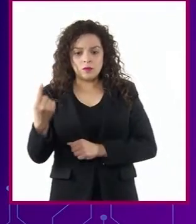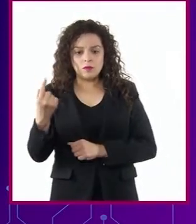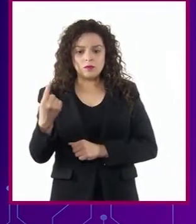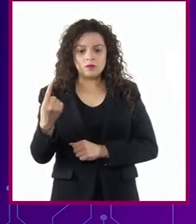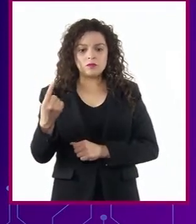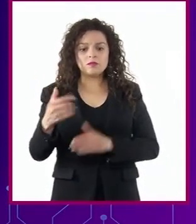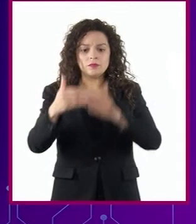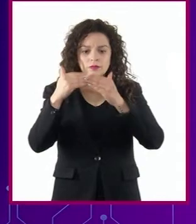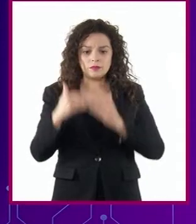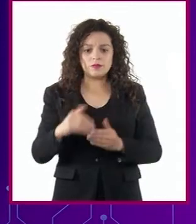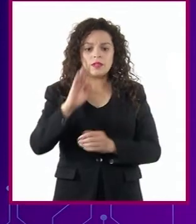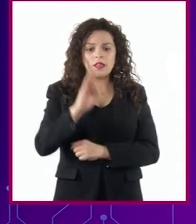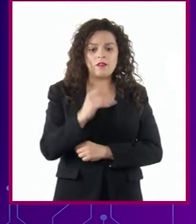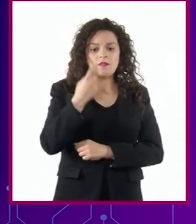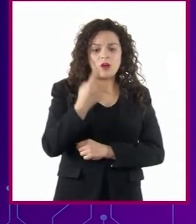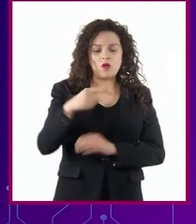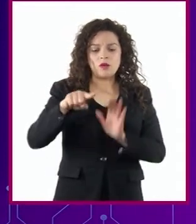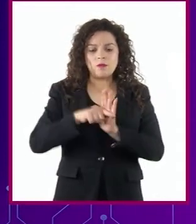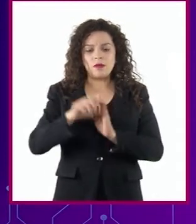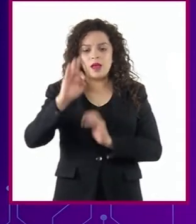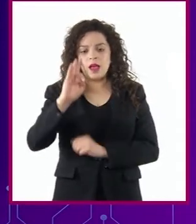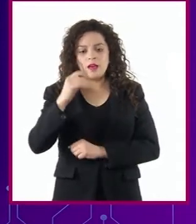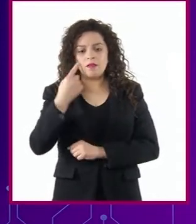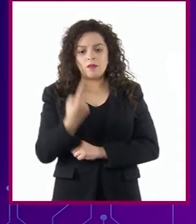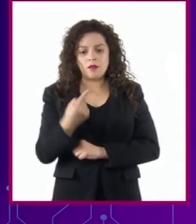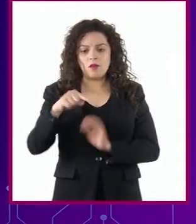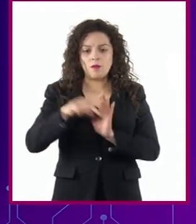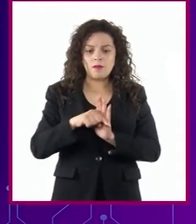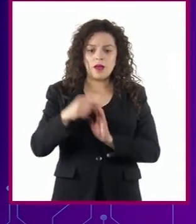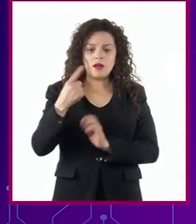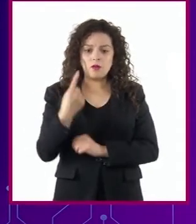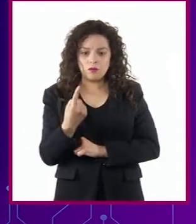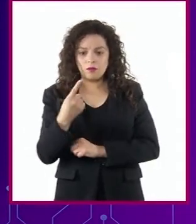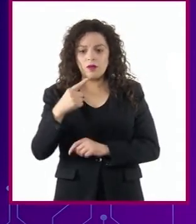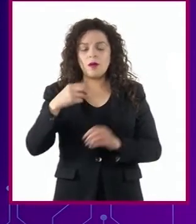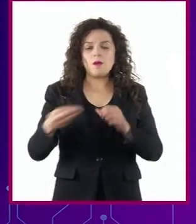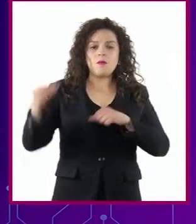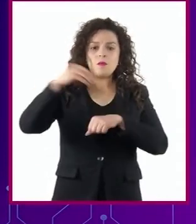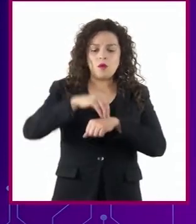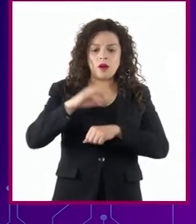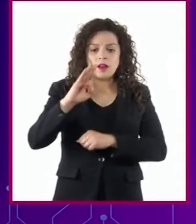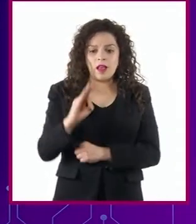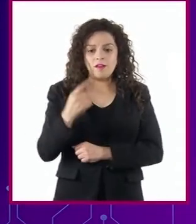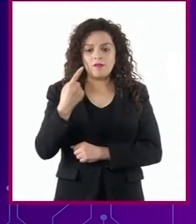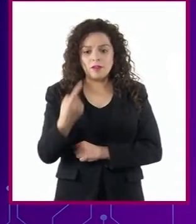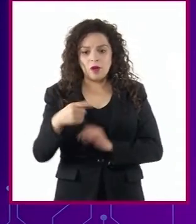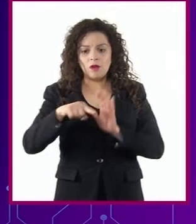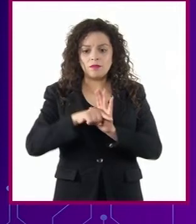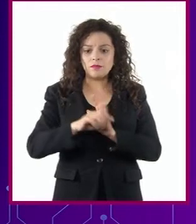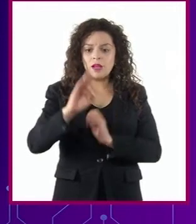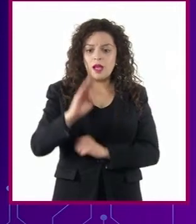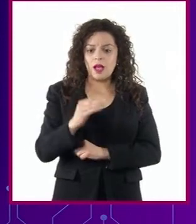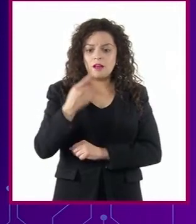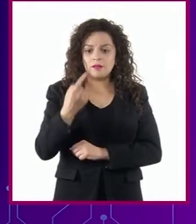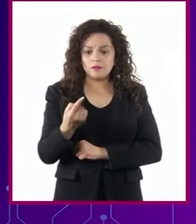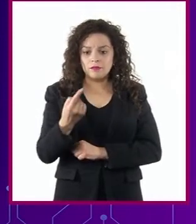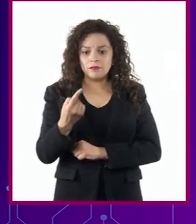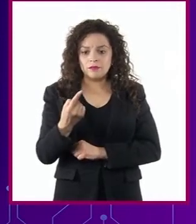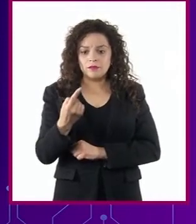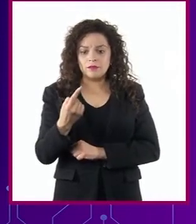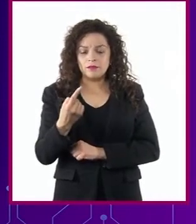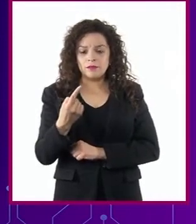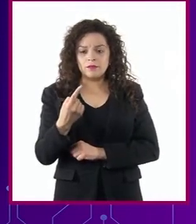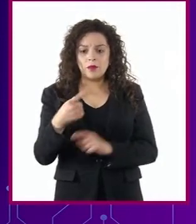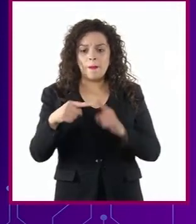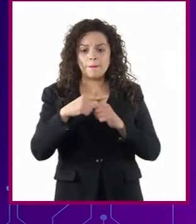del intervalo anterior en el que se encuentra la moda, entre frecuencia absoluta del intervalo donde se encuentra la moda, menos